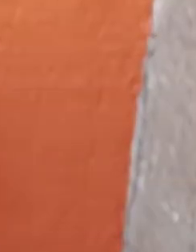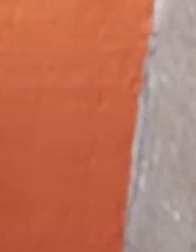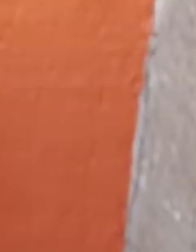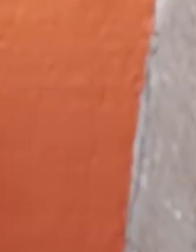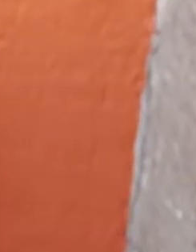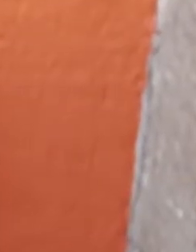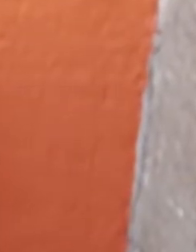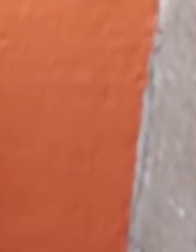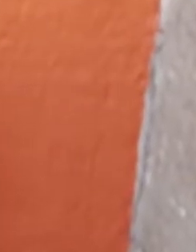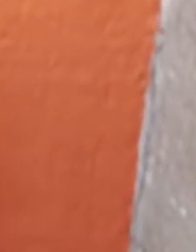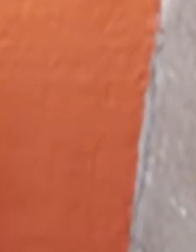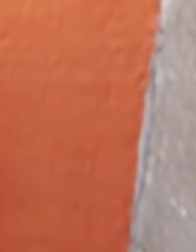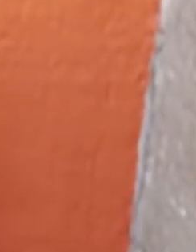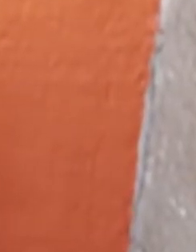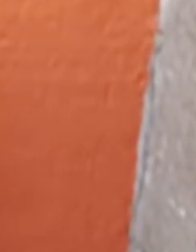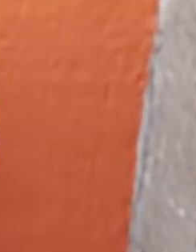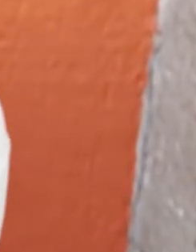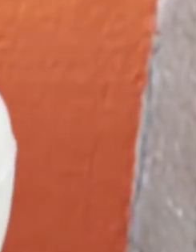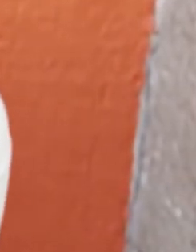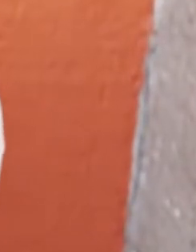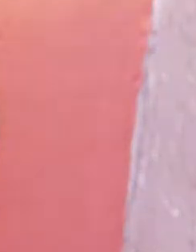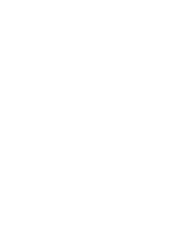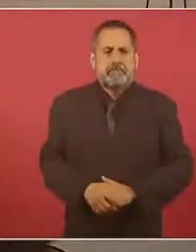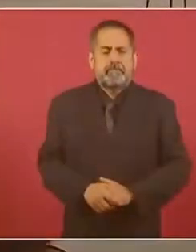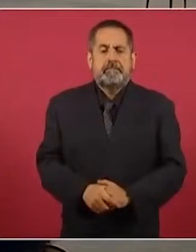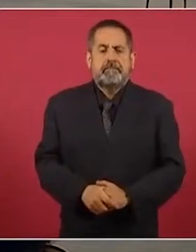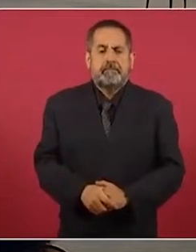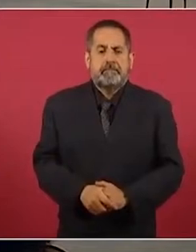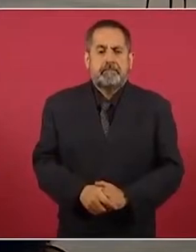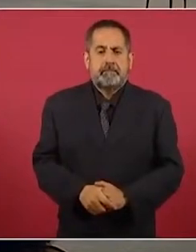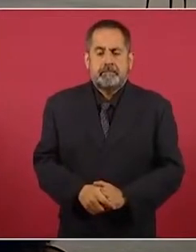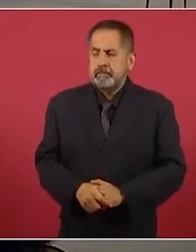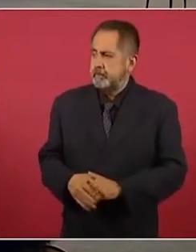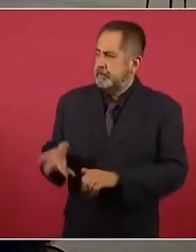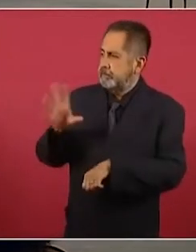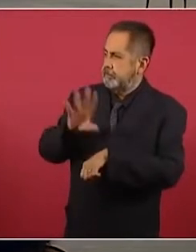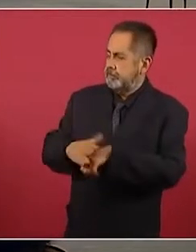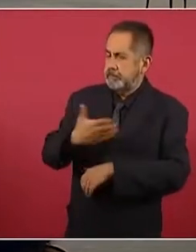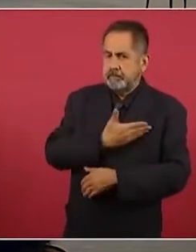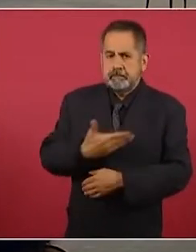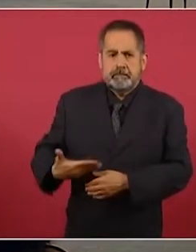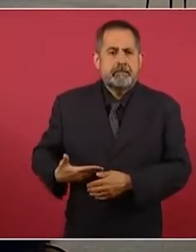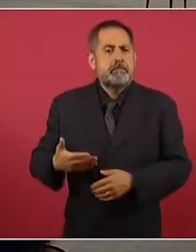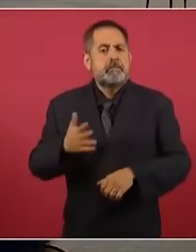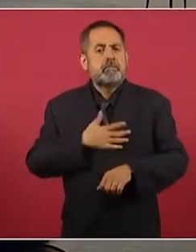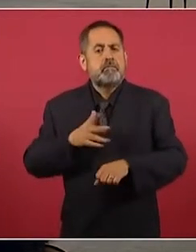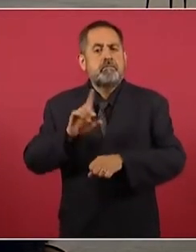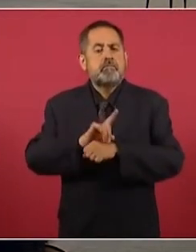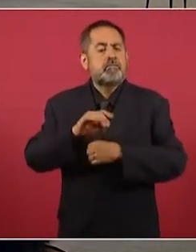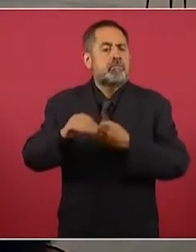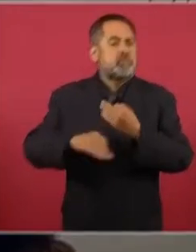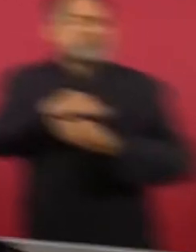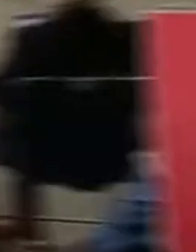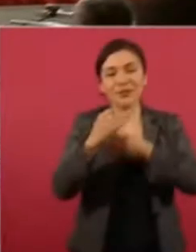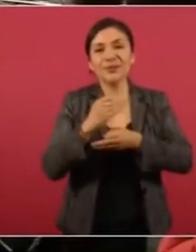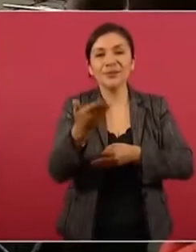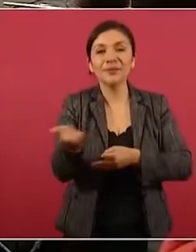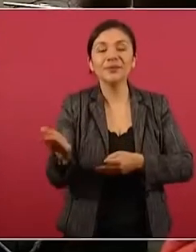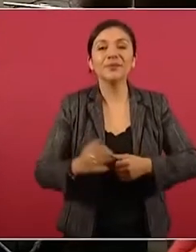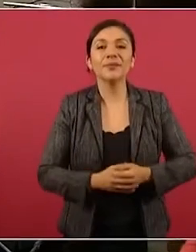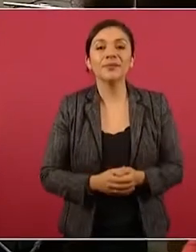Hola amigos, soy Elizabeth García Vilchis. Con su permiso señor presidente, buenos días a todas y a todos.